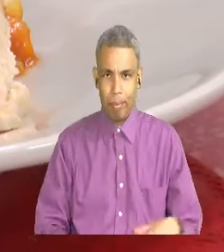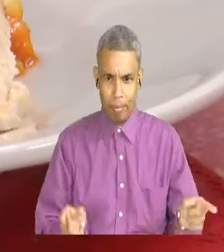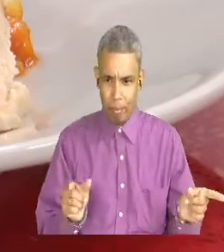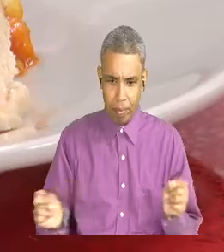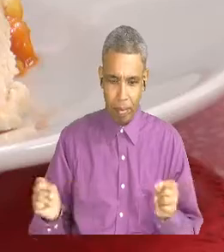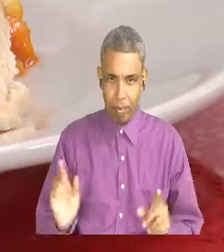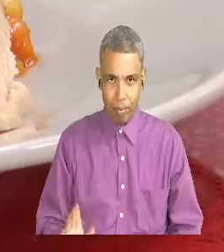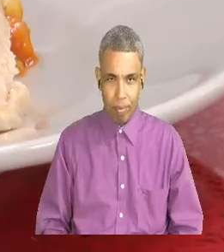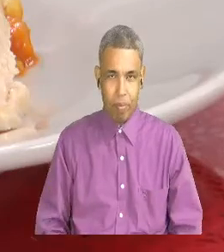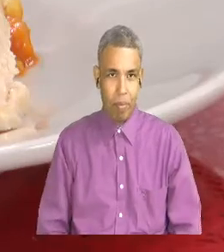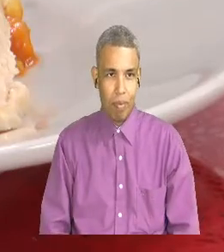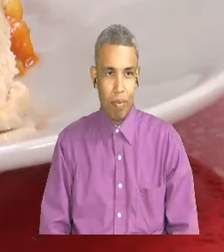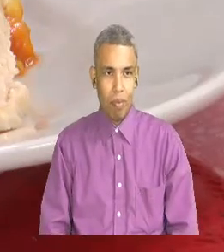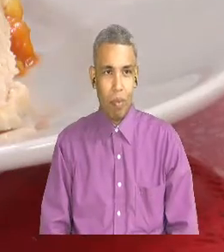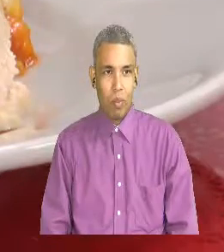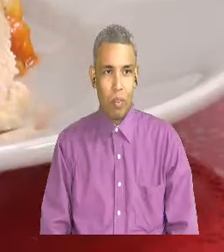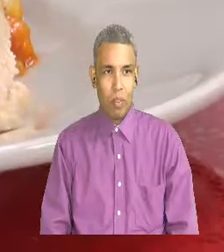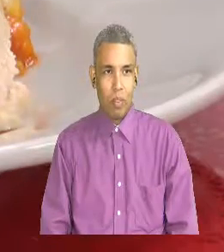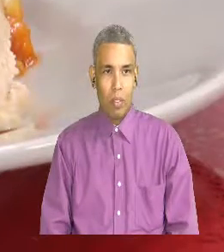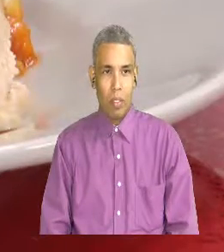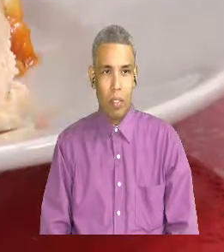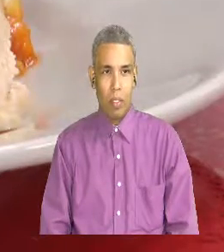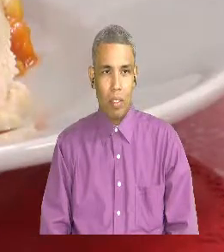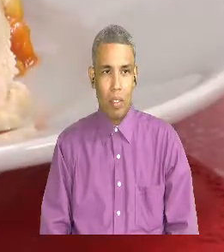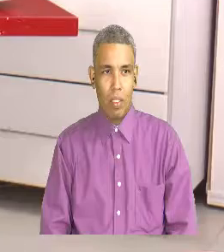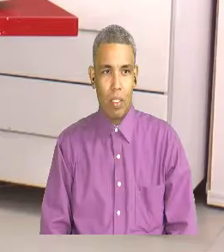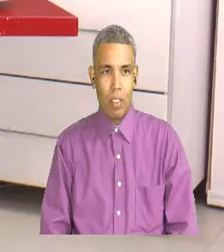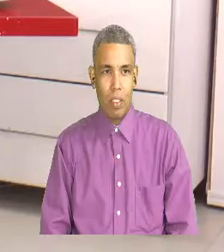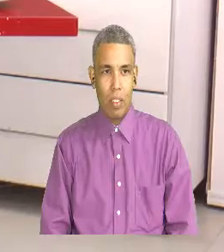maravilla. Complementamos con otro poquitico.